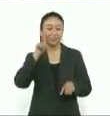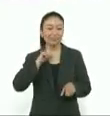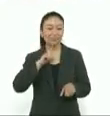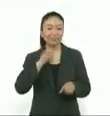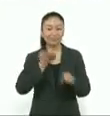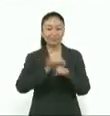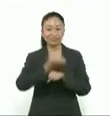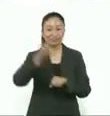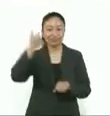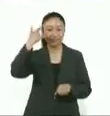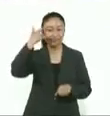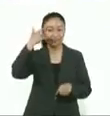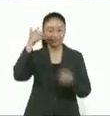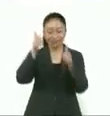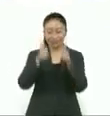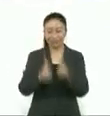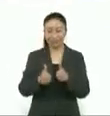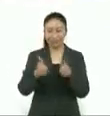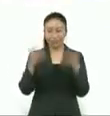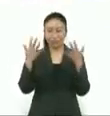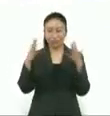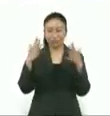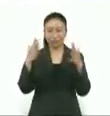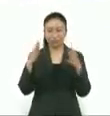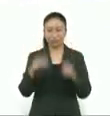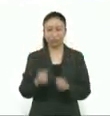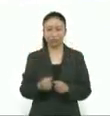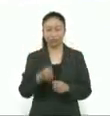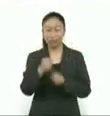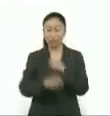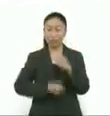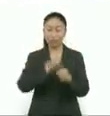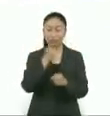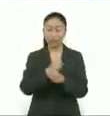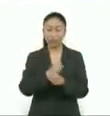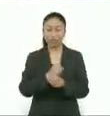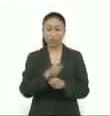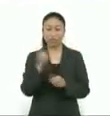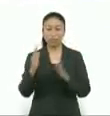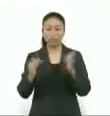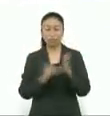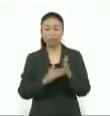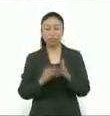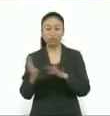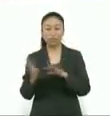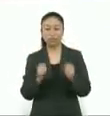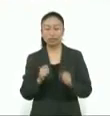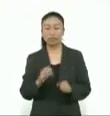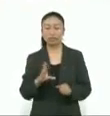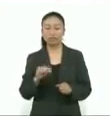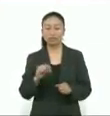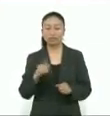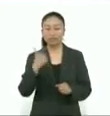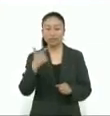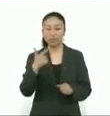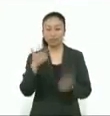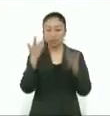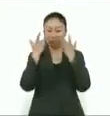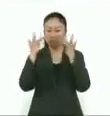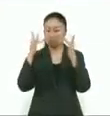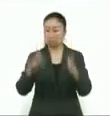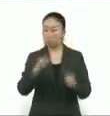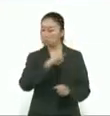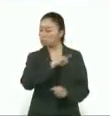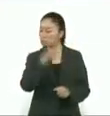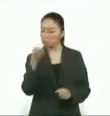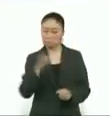aquí también están desde el 97 y nunca se han rendido. Hasta la